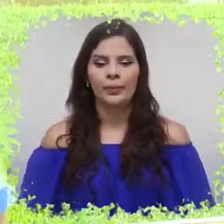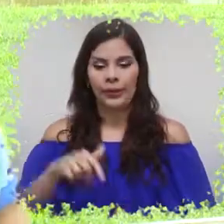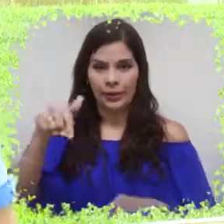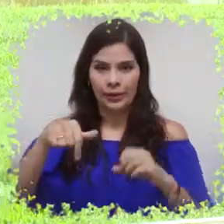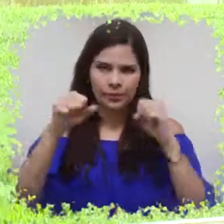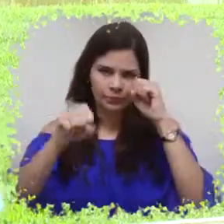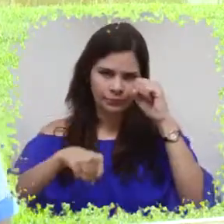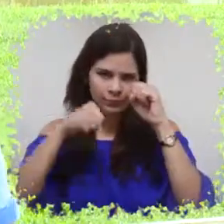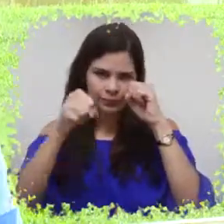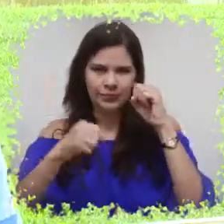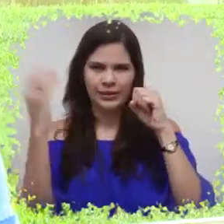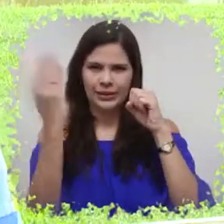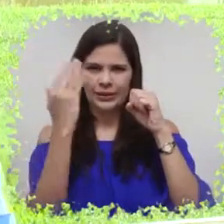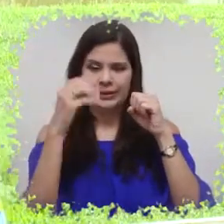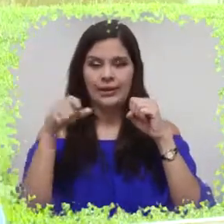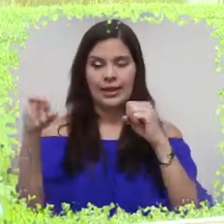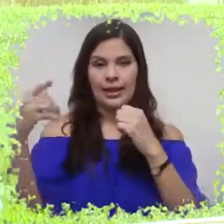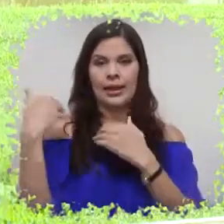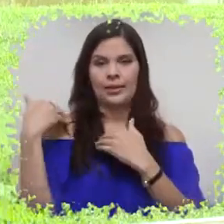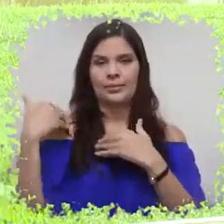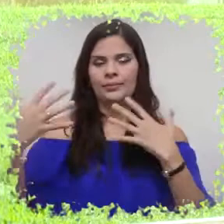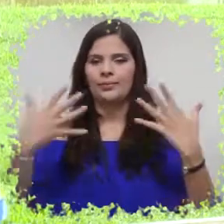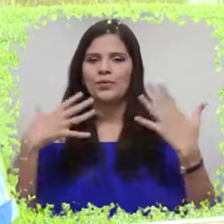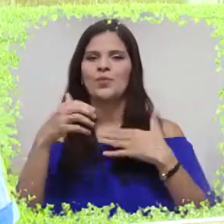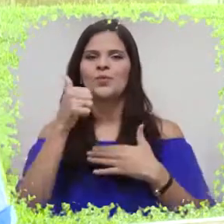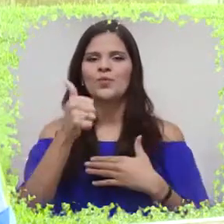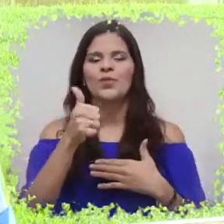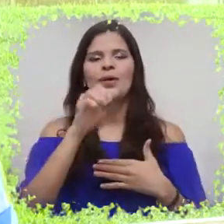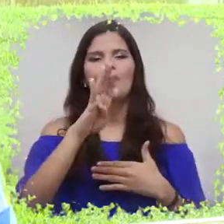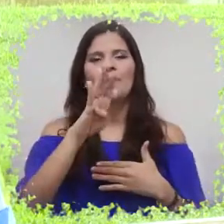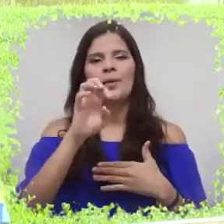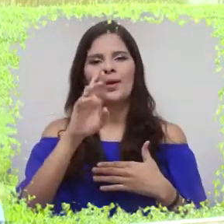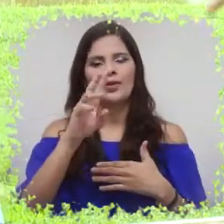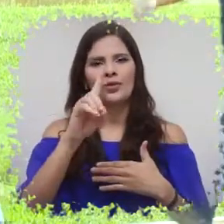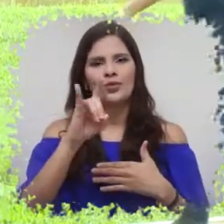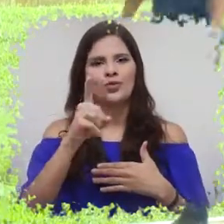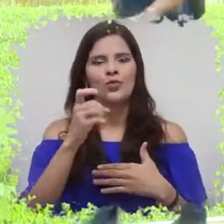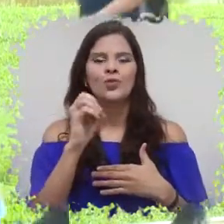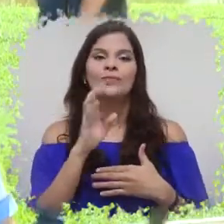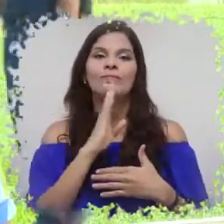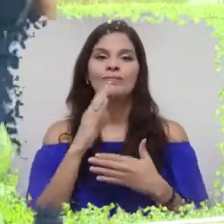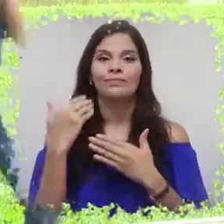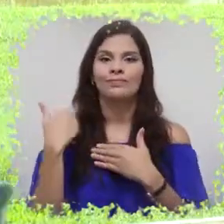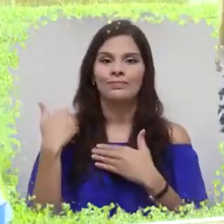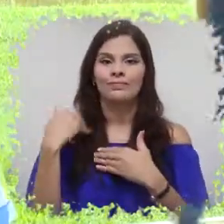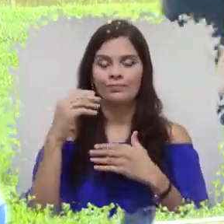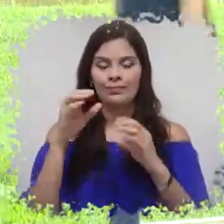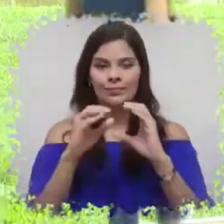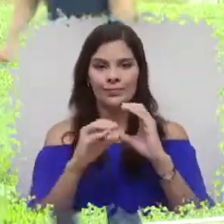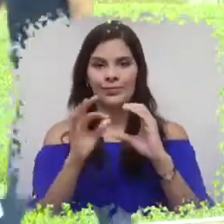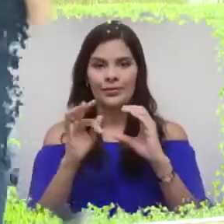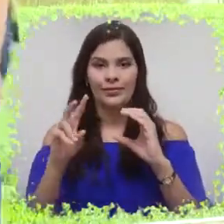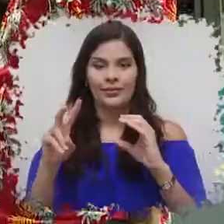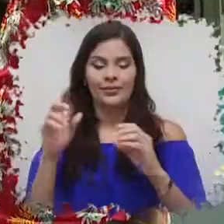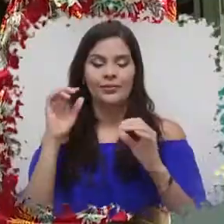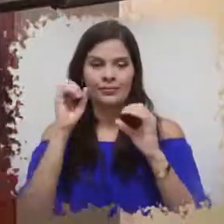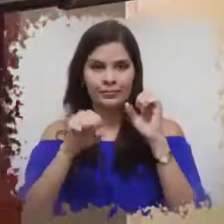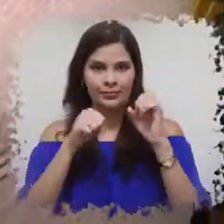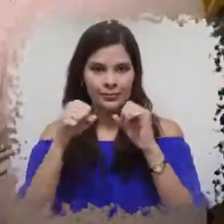Nuestro programa de cine y audiovisuales es el responsable de la producción de El Buen Verdugo, que financia la Autoridad Nacional de